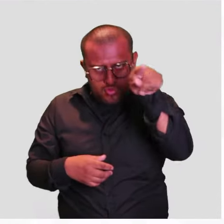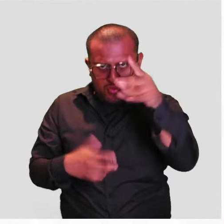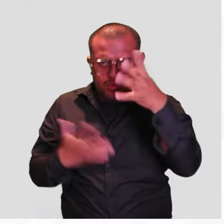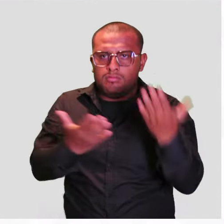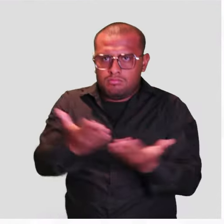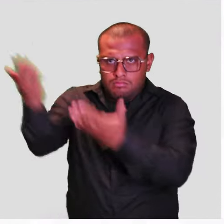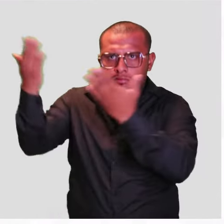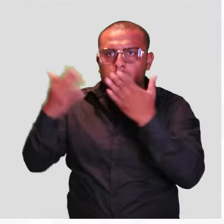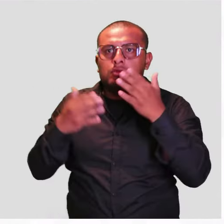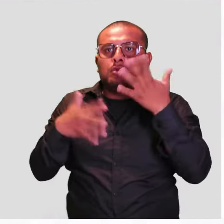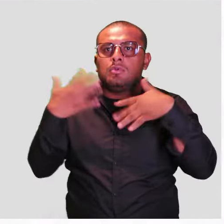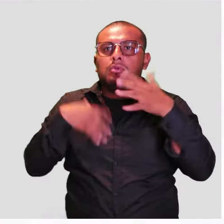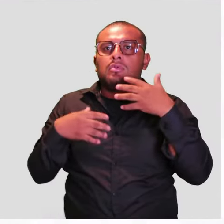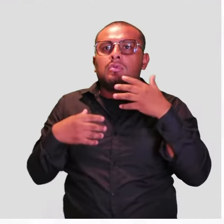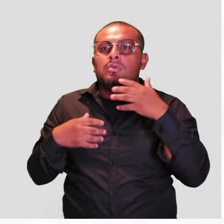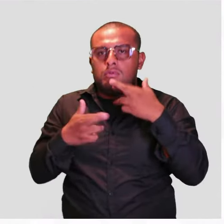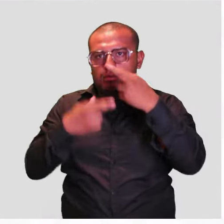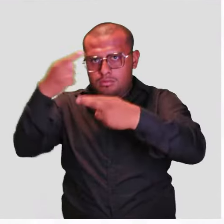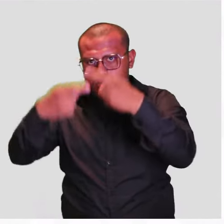ese dinero.